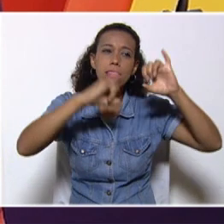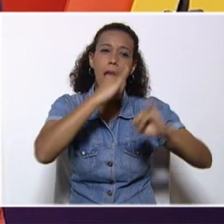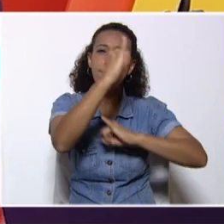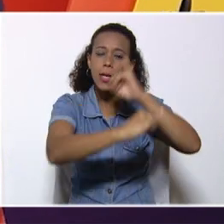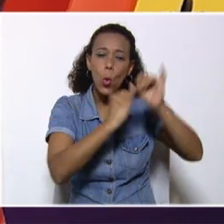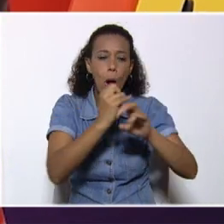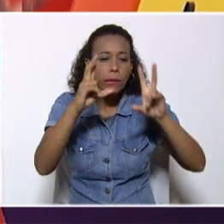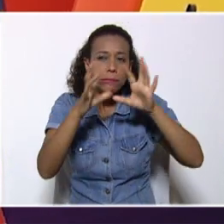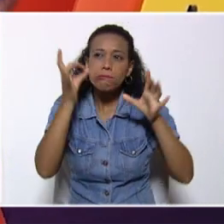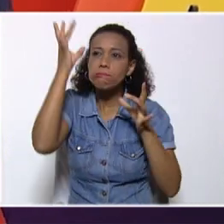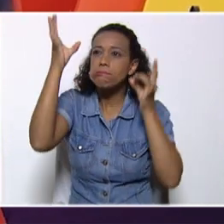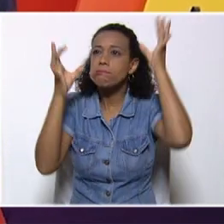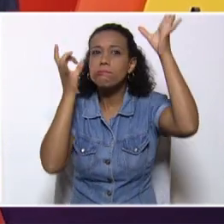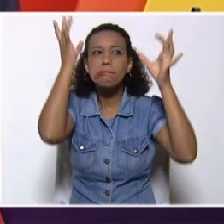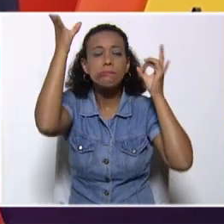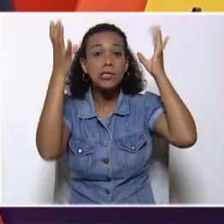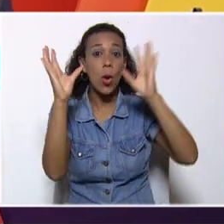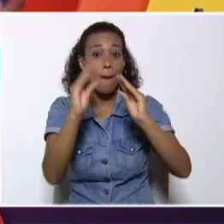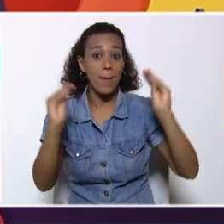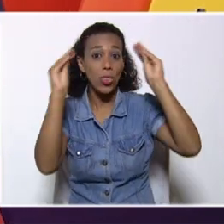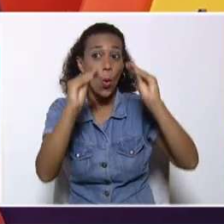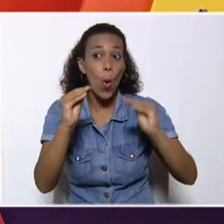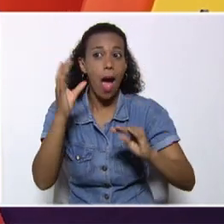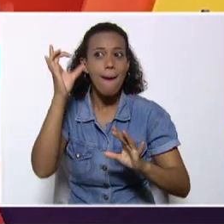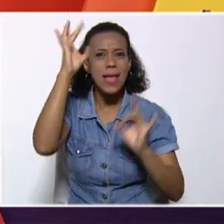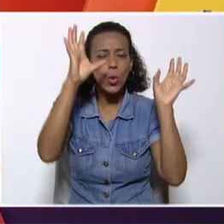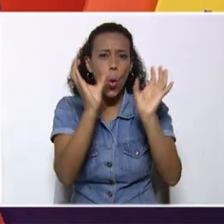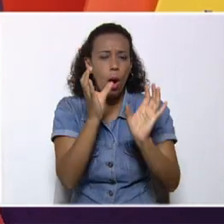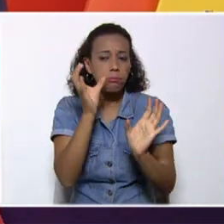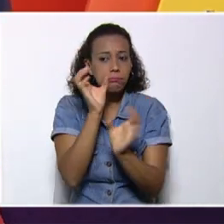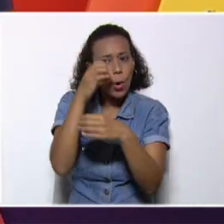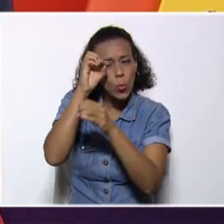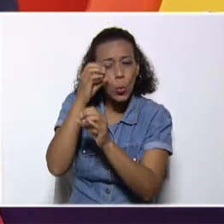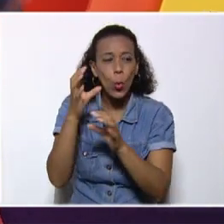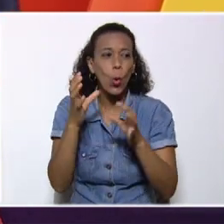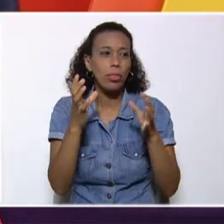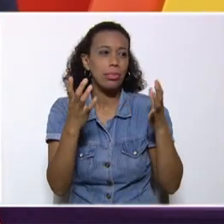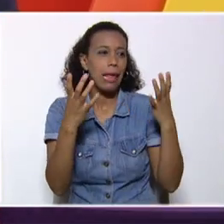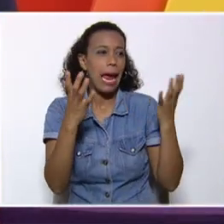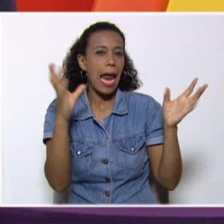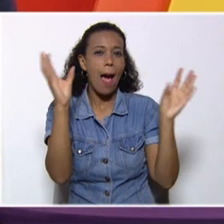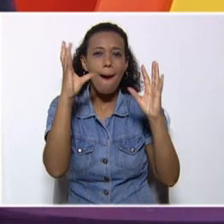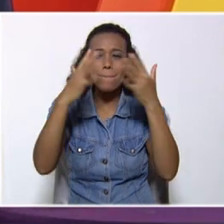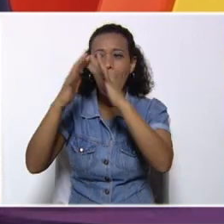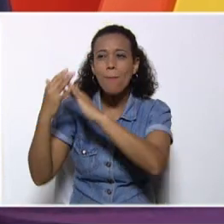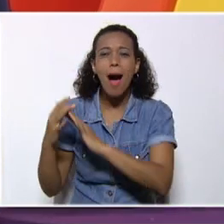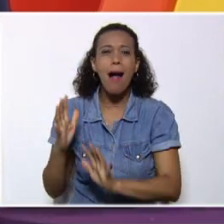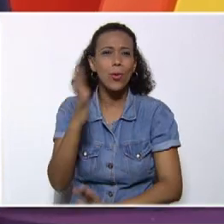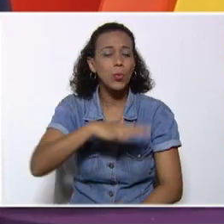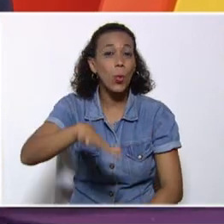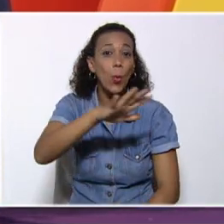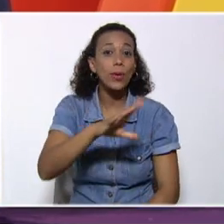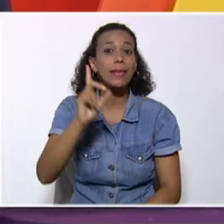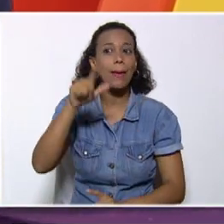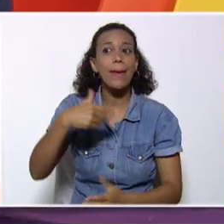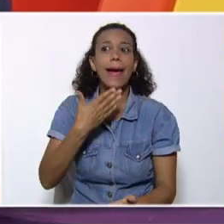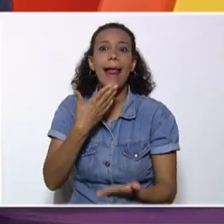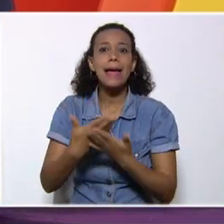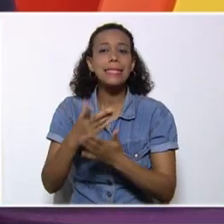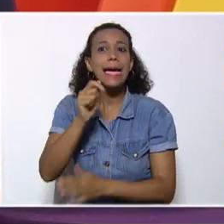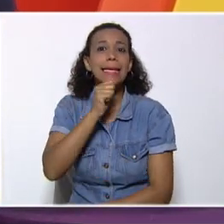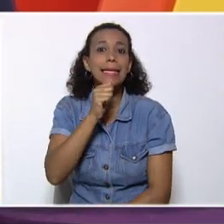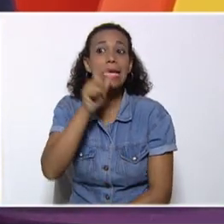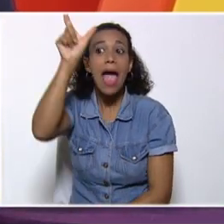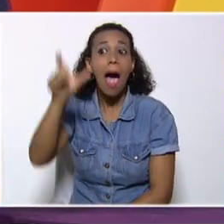no solamente para los inventores académicos, sino también para los populares. Y lo más bonito de esta fecha es que se conmemora gracias a